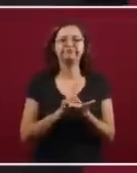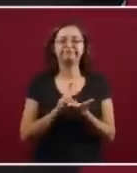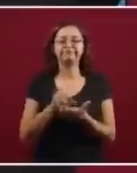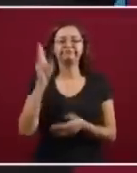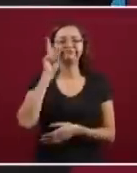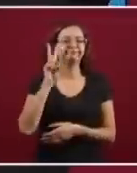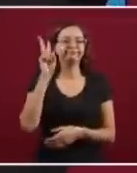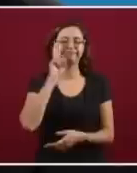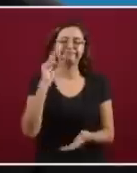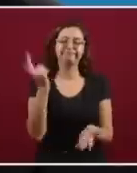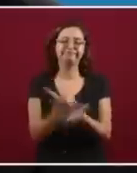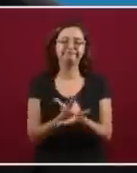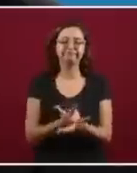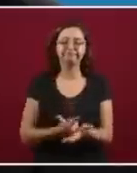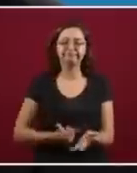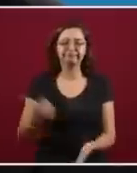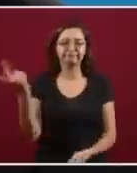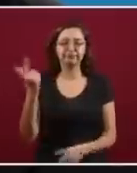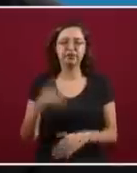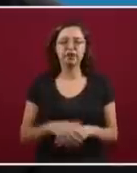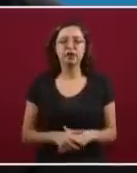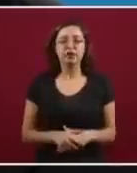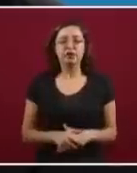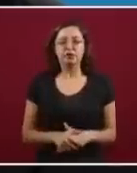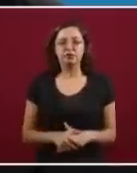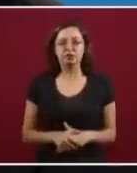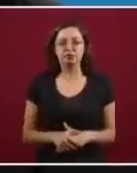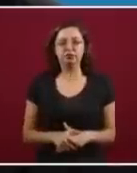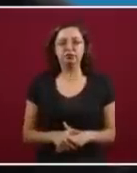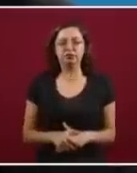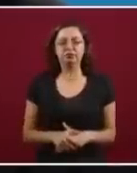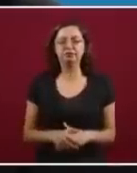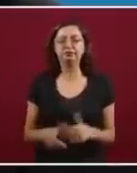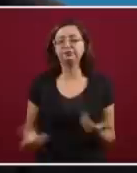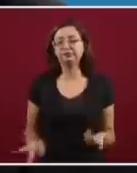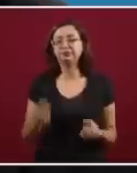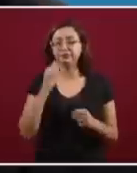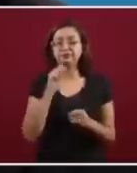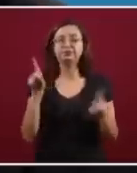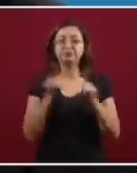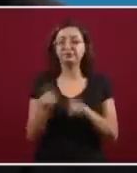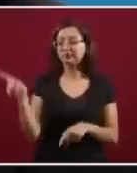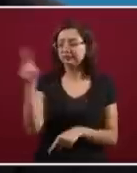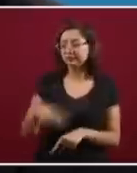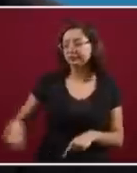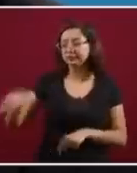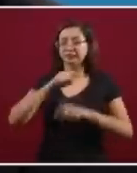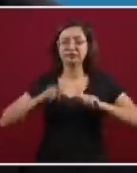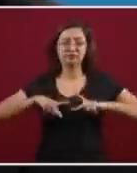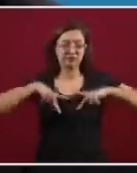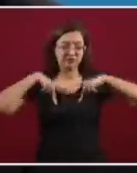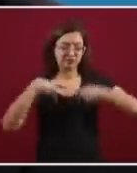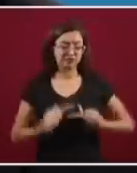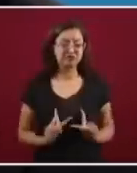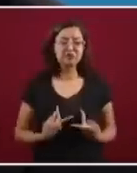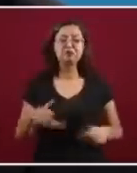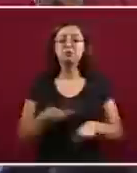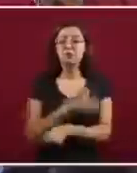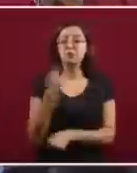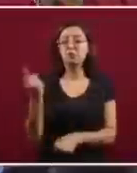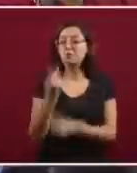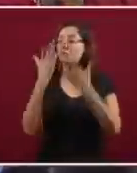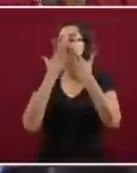adictivas son también susceptibles porque no existen las condiciones sociales de una convivencia armónica